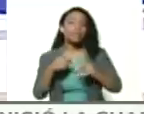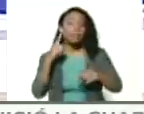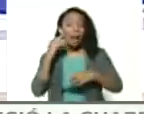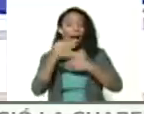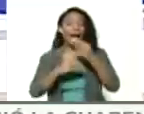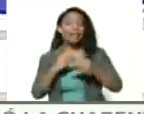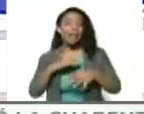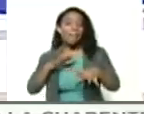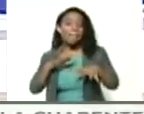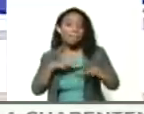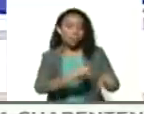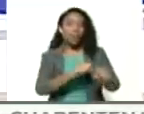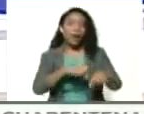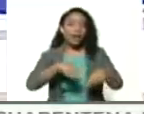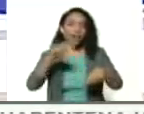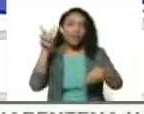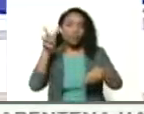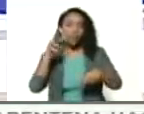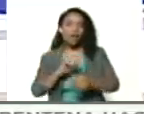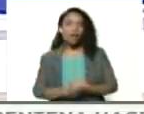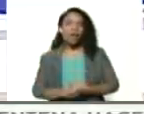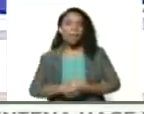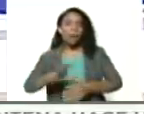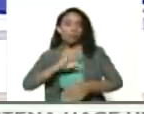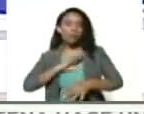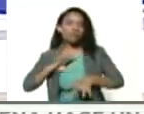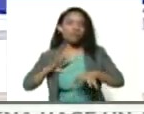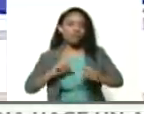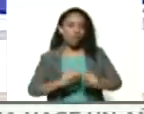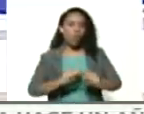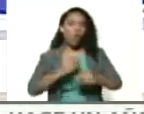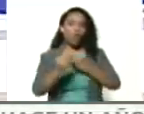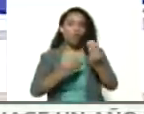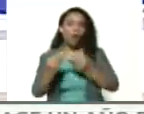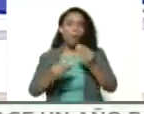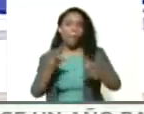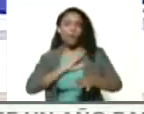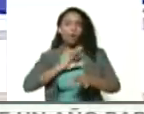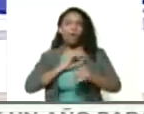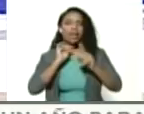colonizar Venezuela, para tomar Venezuela como una colonia.